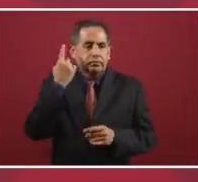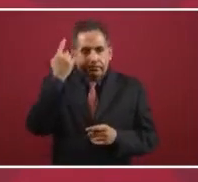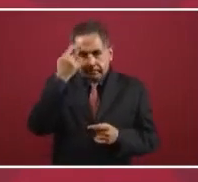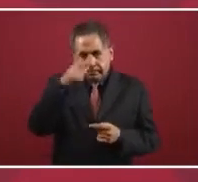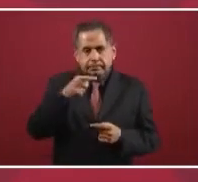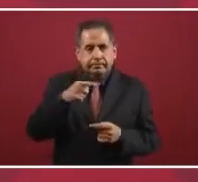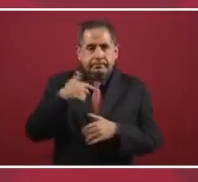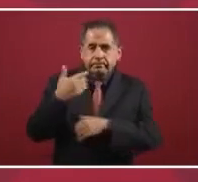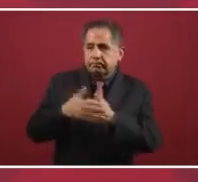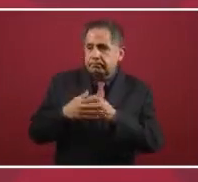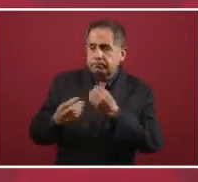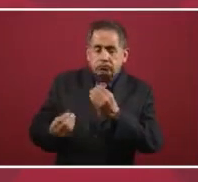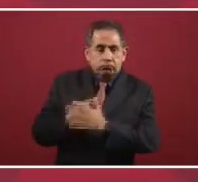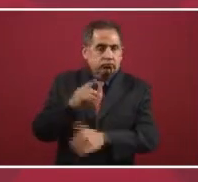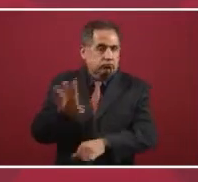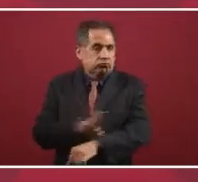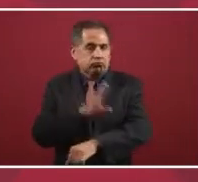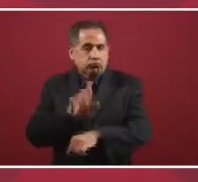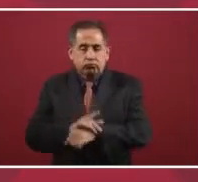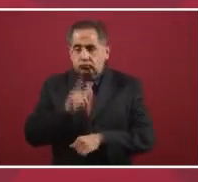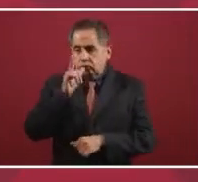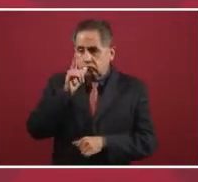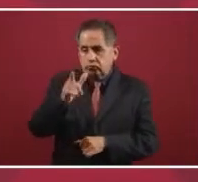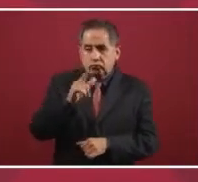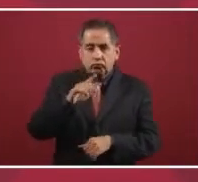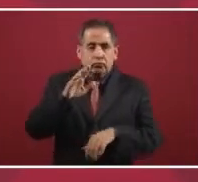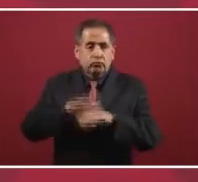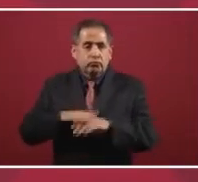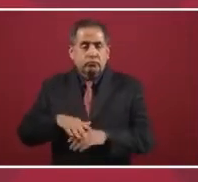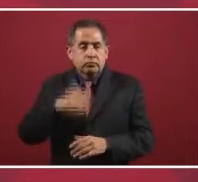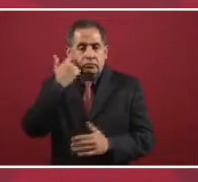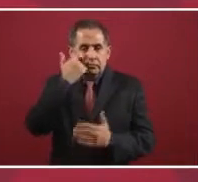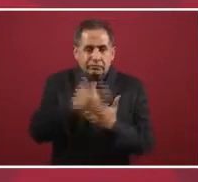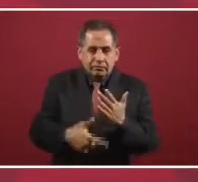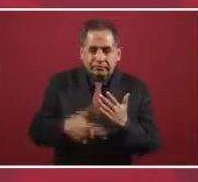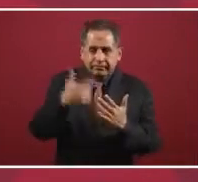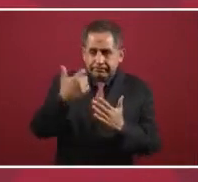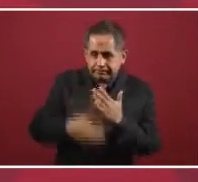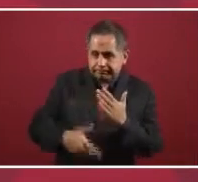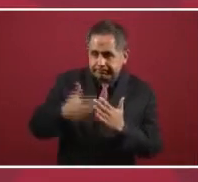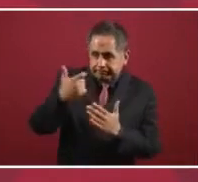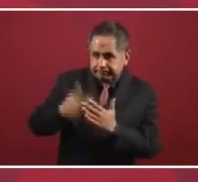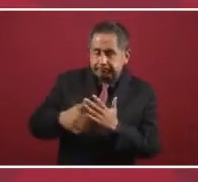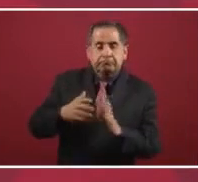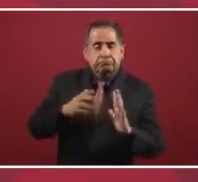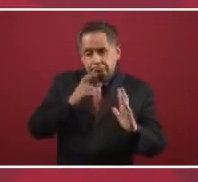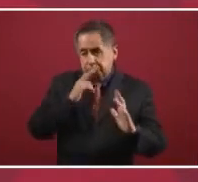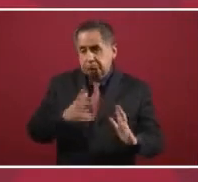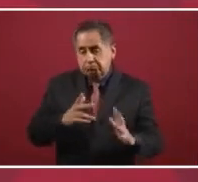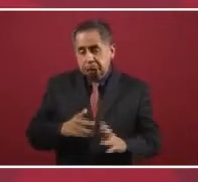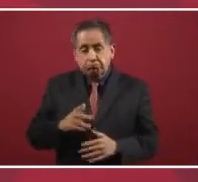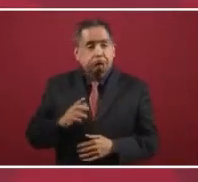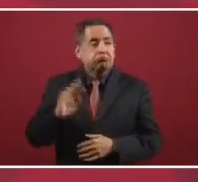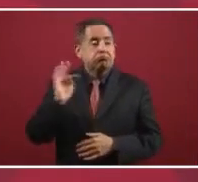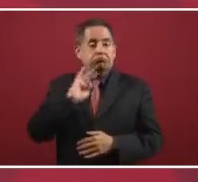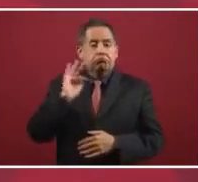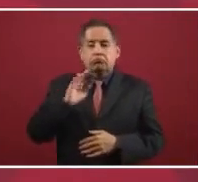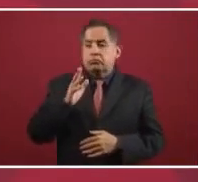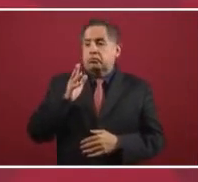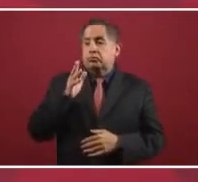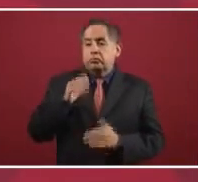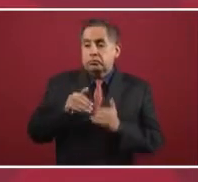eléctrica con menores costos, lo cual se va a traducir en que no